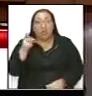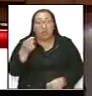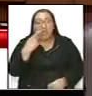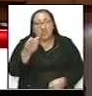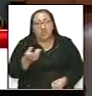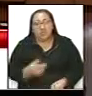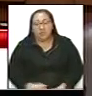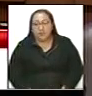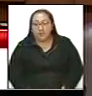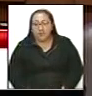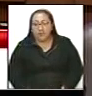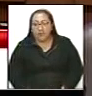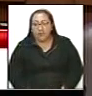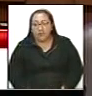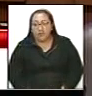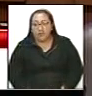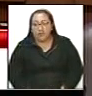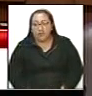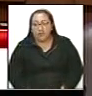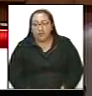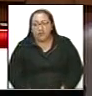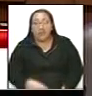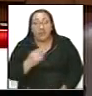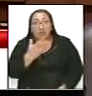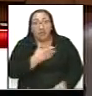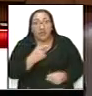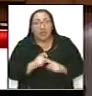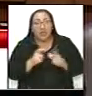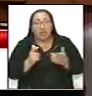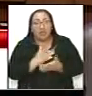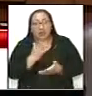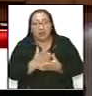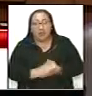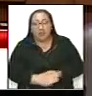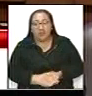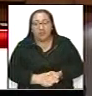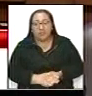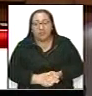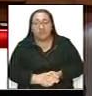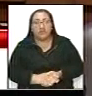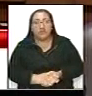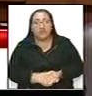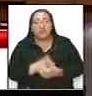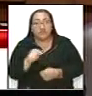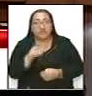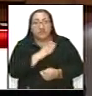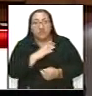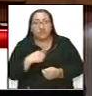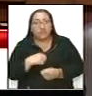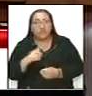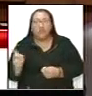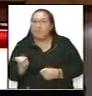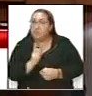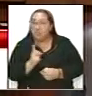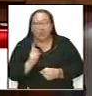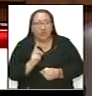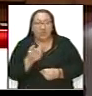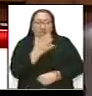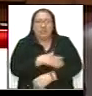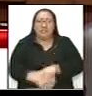sirva. Presidente, aquí el grave problema está en que el gobierno no se